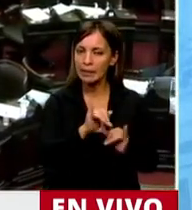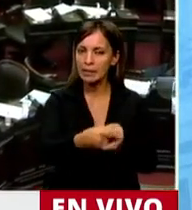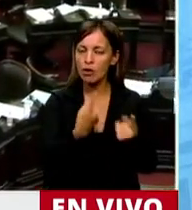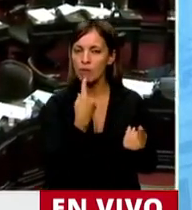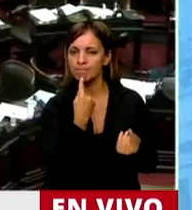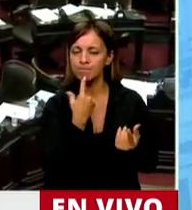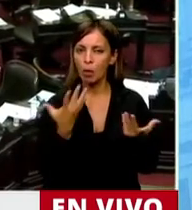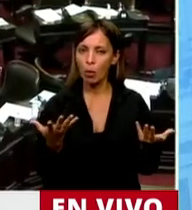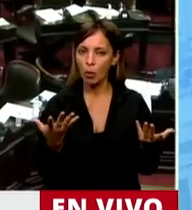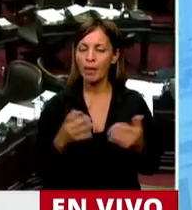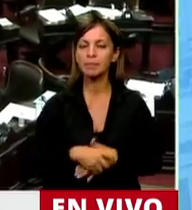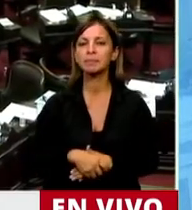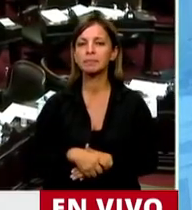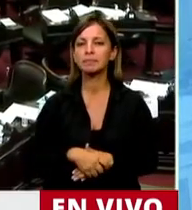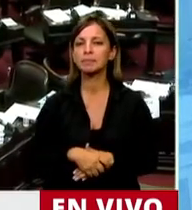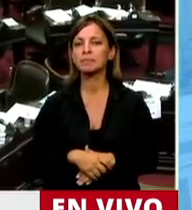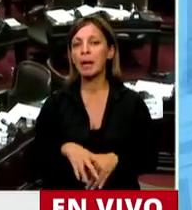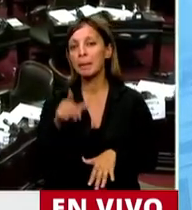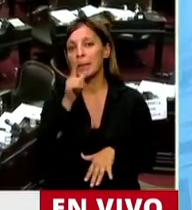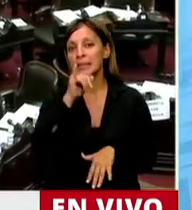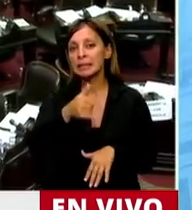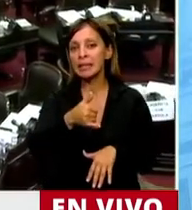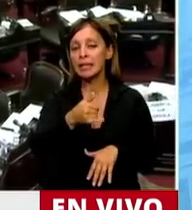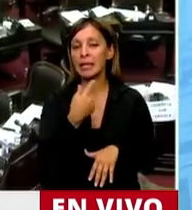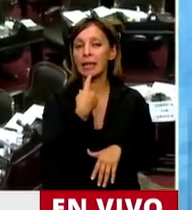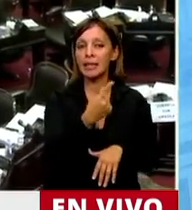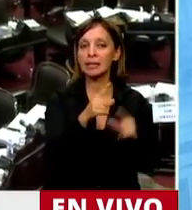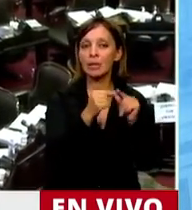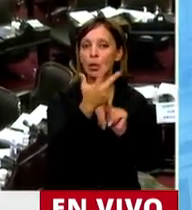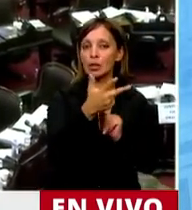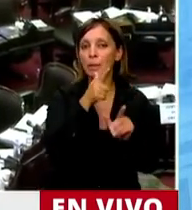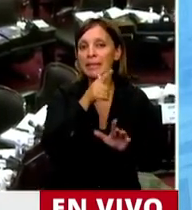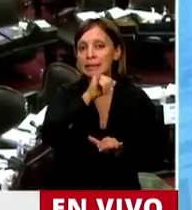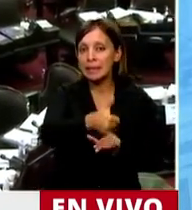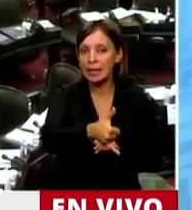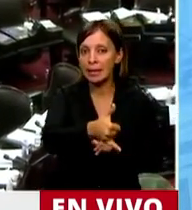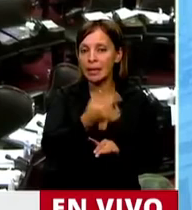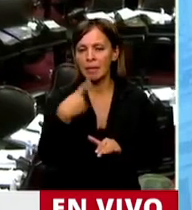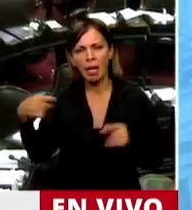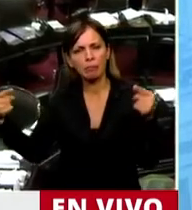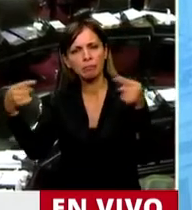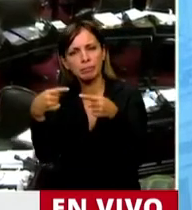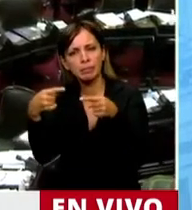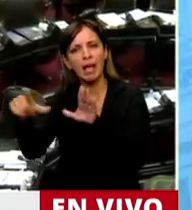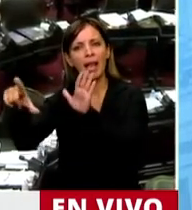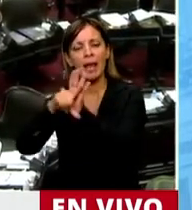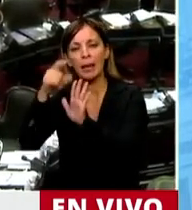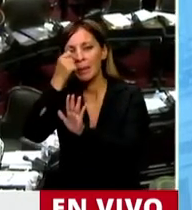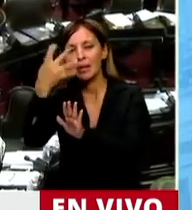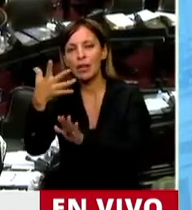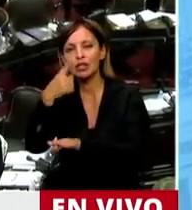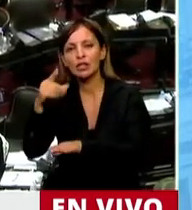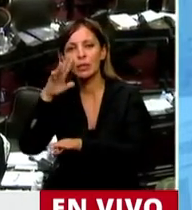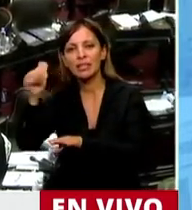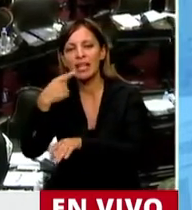duda. Aparentemente, por lo que dice este artículo tercero, sí lo estaría. Pero la ley 24.156 dice que no.